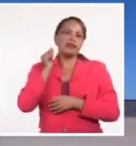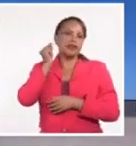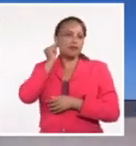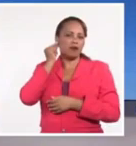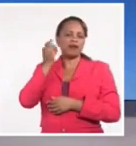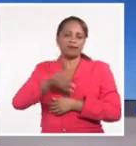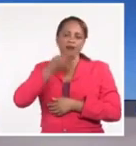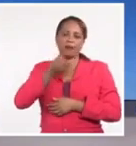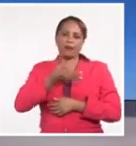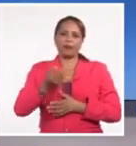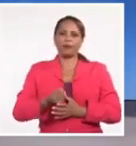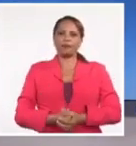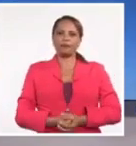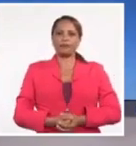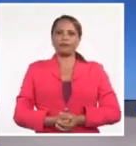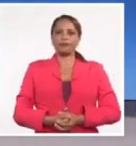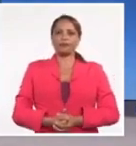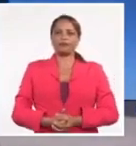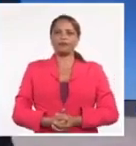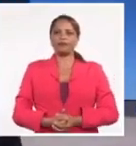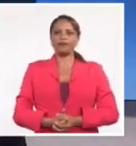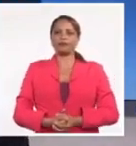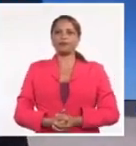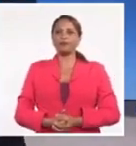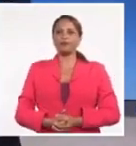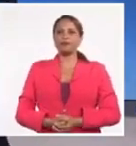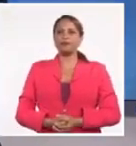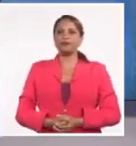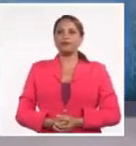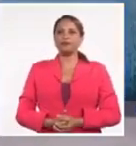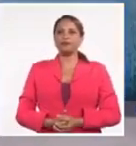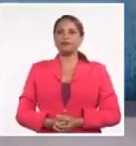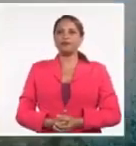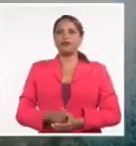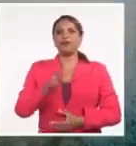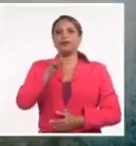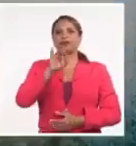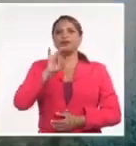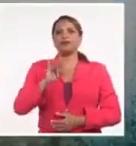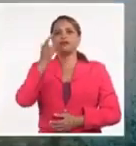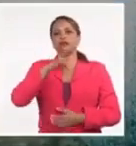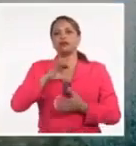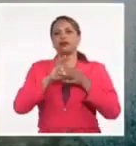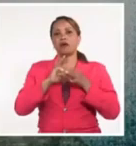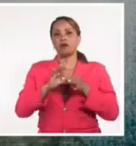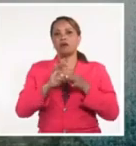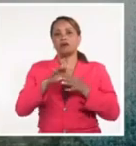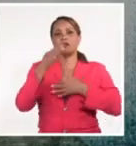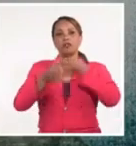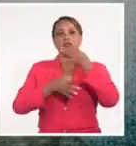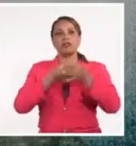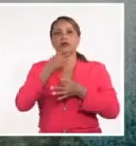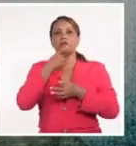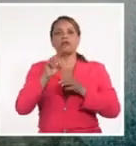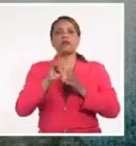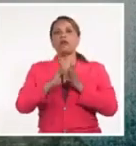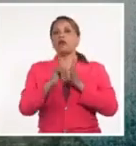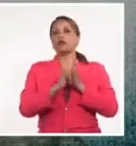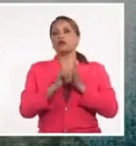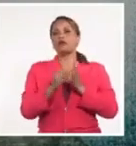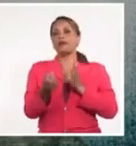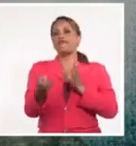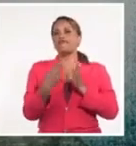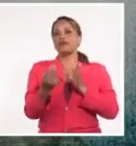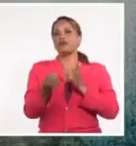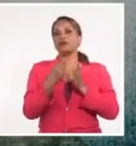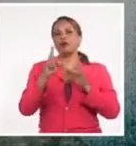esto fue lo que ella nos respondió acerca de esa foto. Adelante. El 17 de agosto, conversando con Alfredo por WhatsApp, este me envió fotos